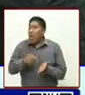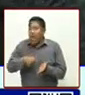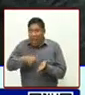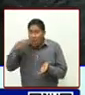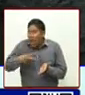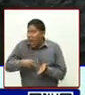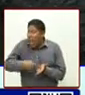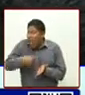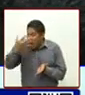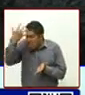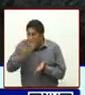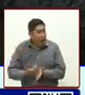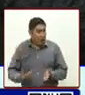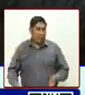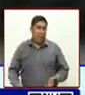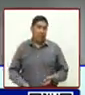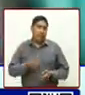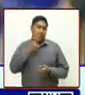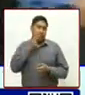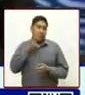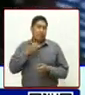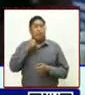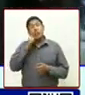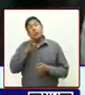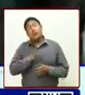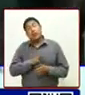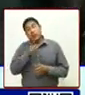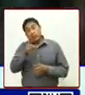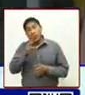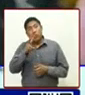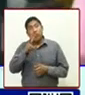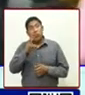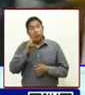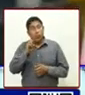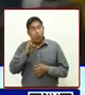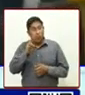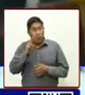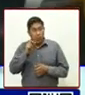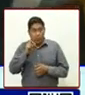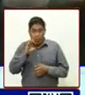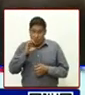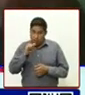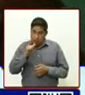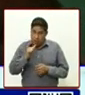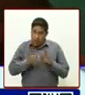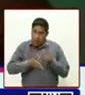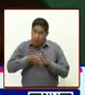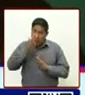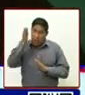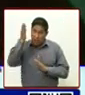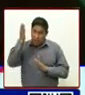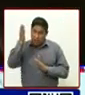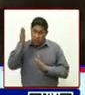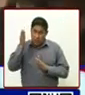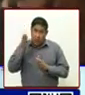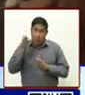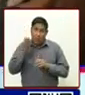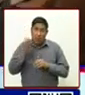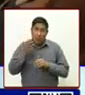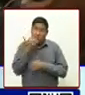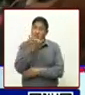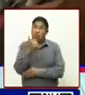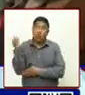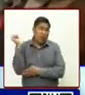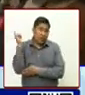Ángelo Mañayelo. Señora Verónica, ahora usted se va a retirar a Coripata con el cuerpo de su niña.